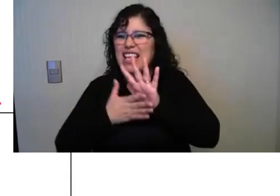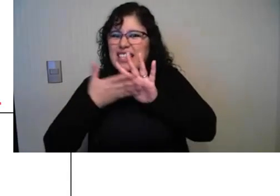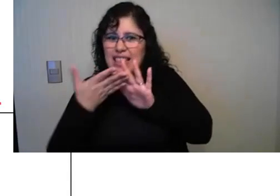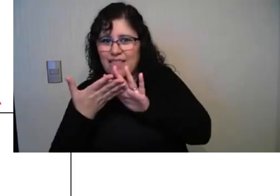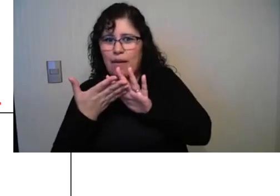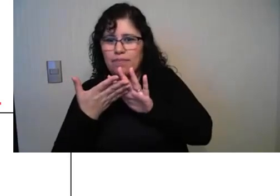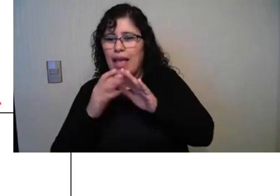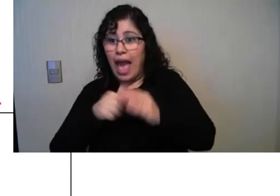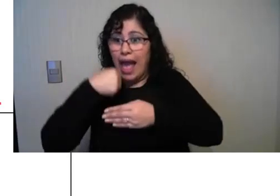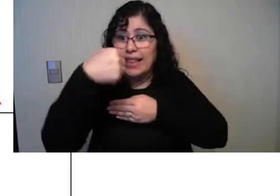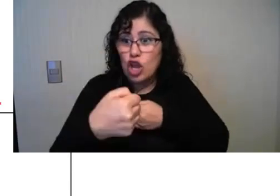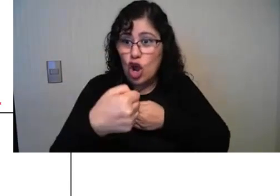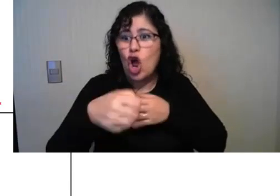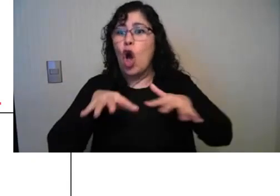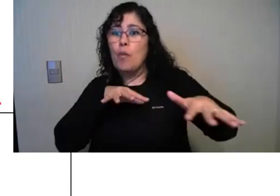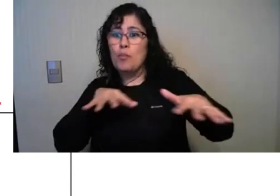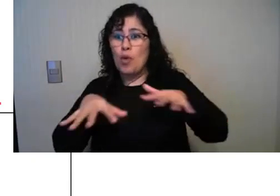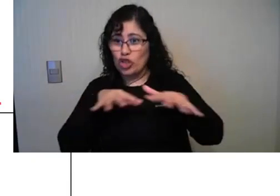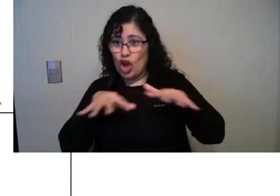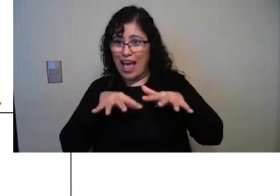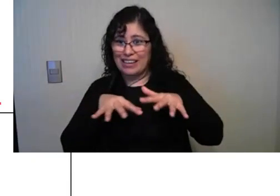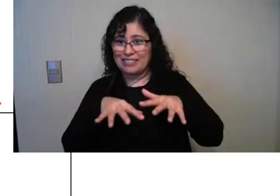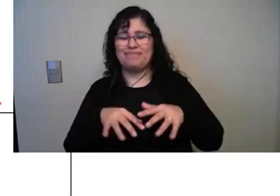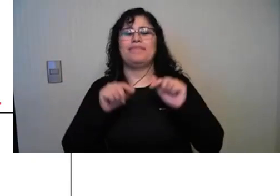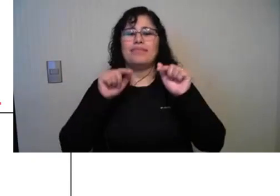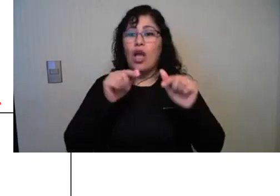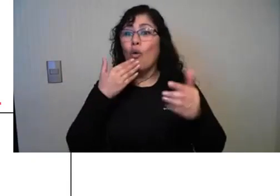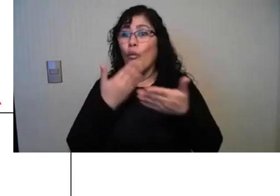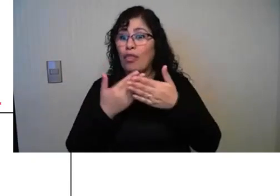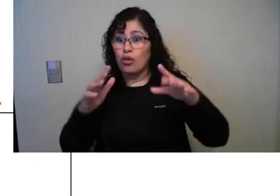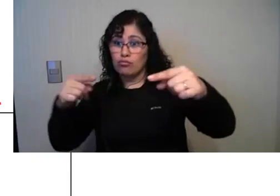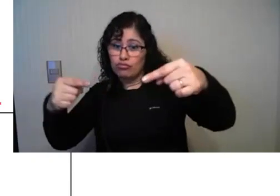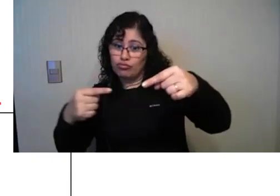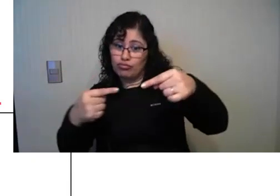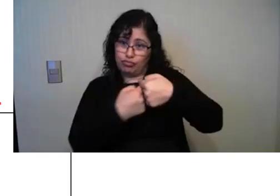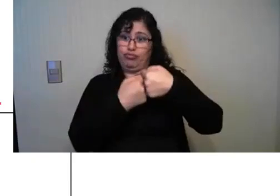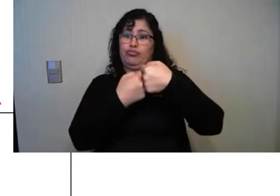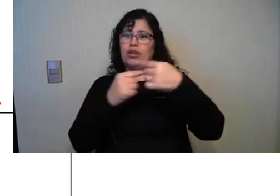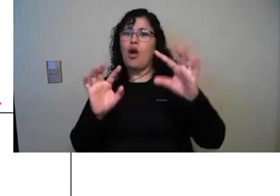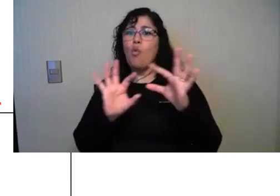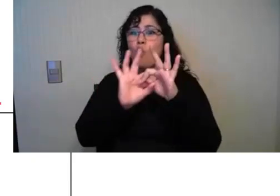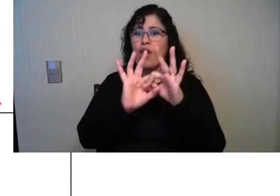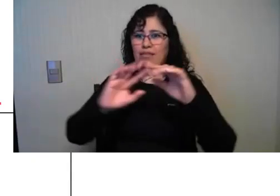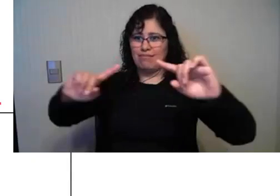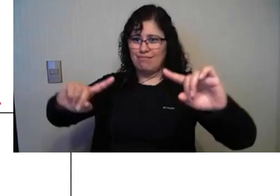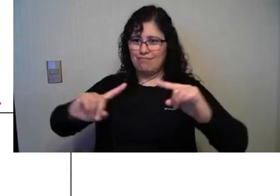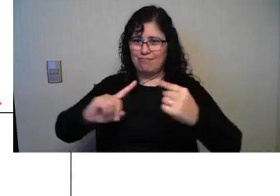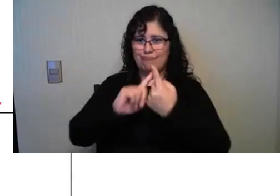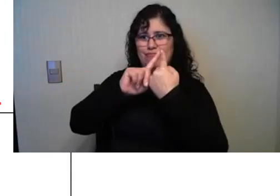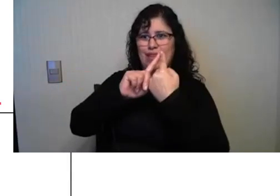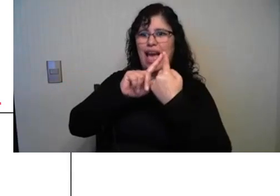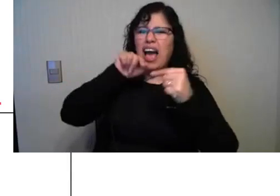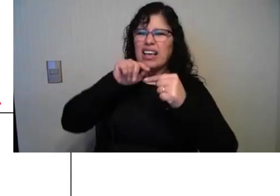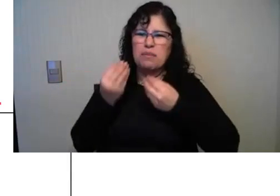información motora o eferente. Pero cuando se unen ambas en raíces formando el